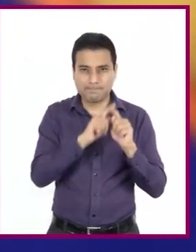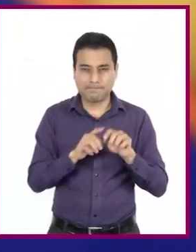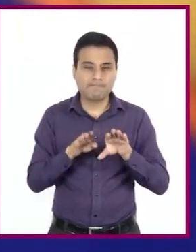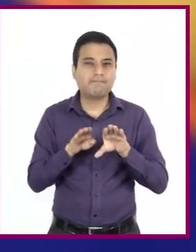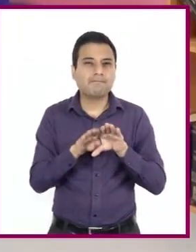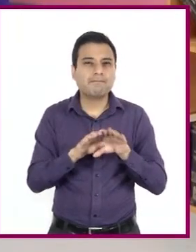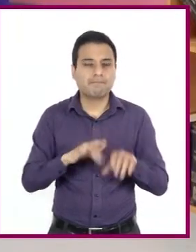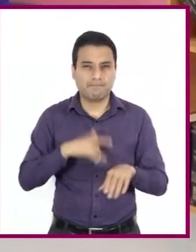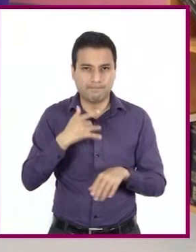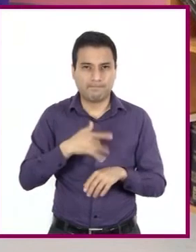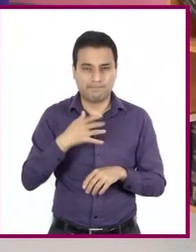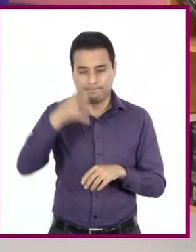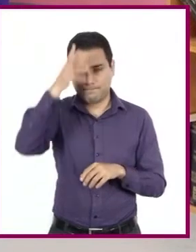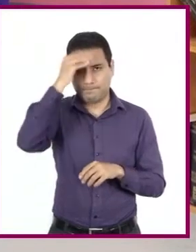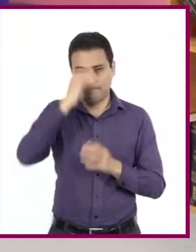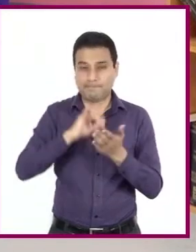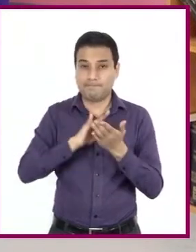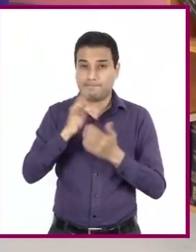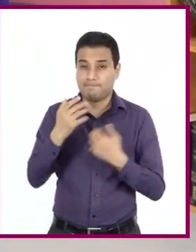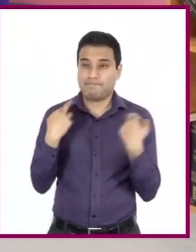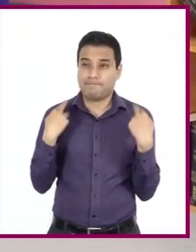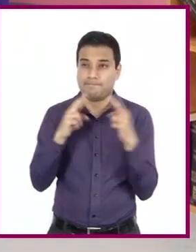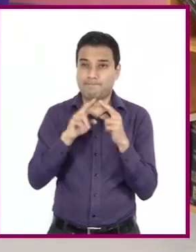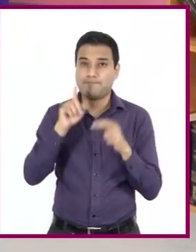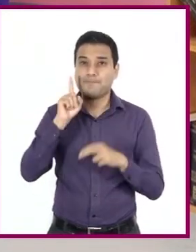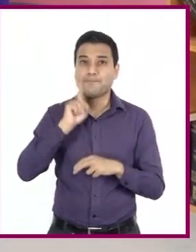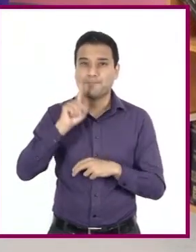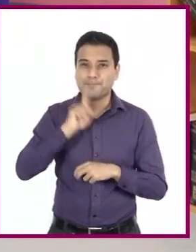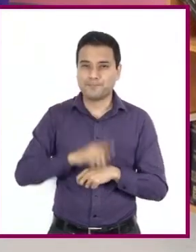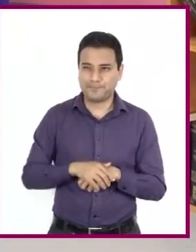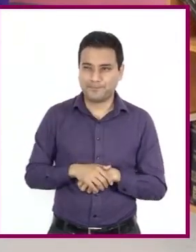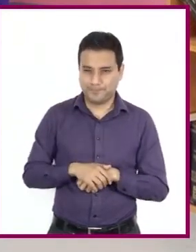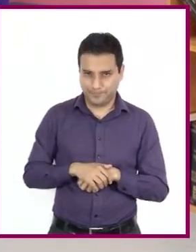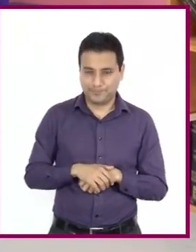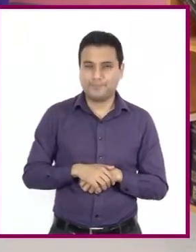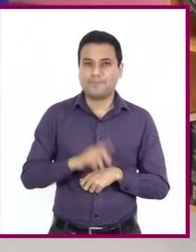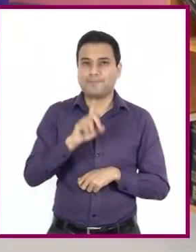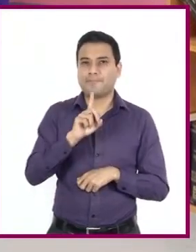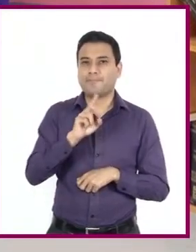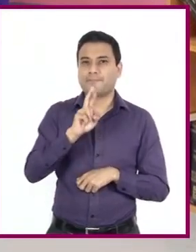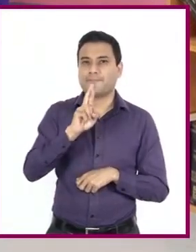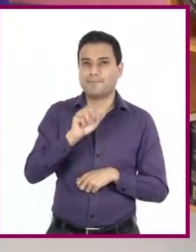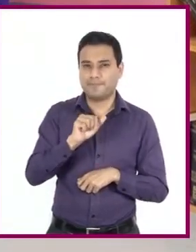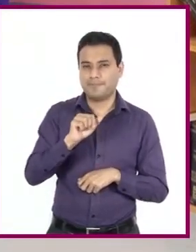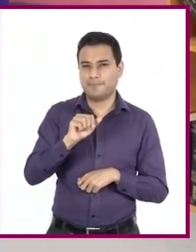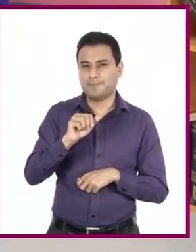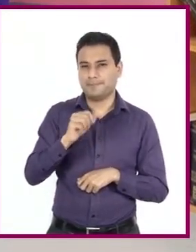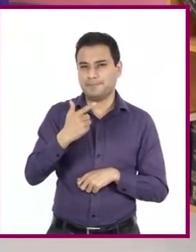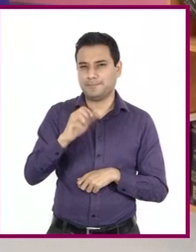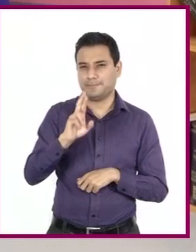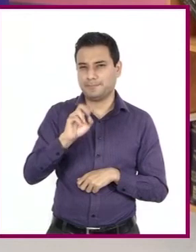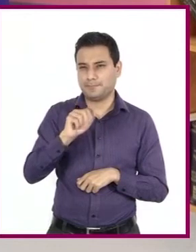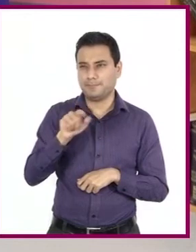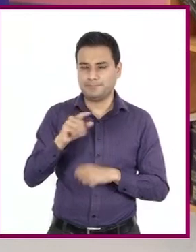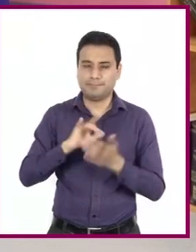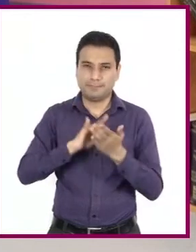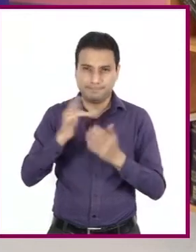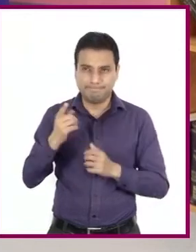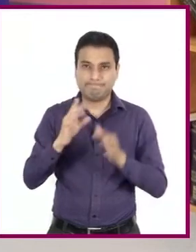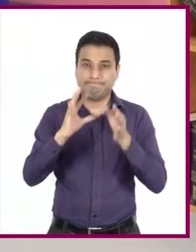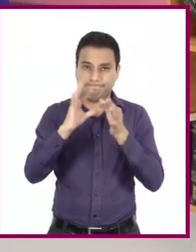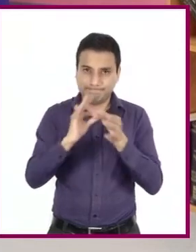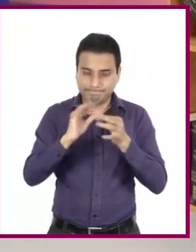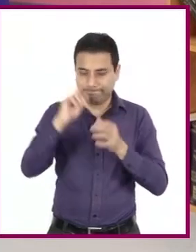tipográficas. Agradecemos la participación generosa de la doctora Marina Garone Gravier en esta sesión, pues con ello cuentan con